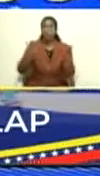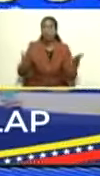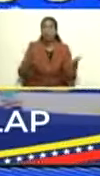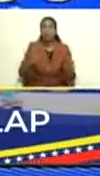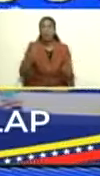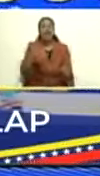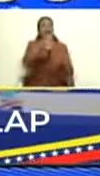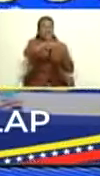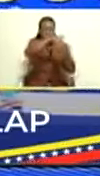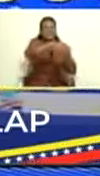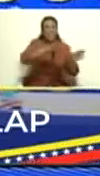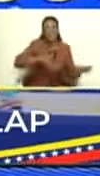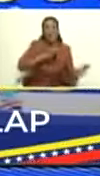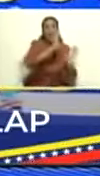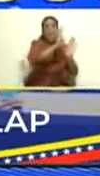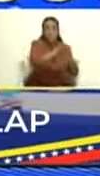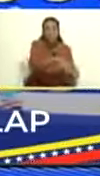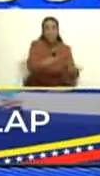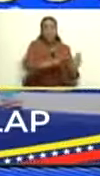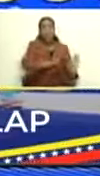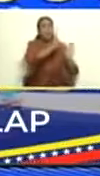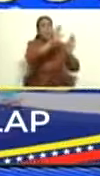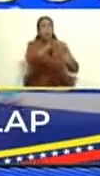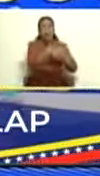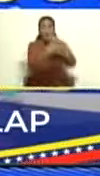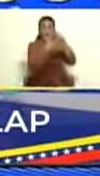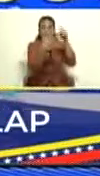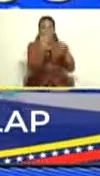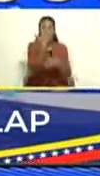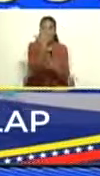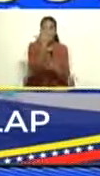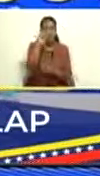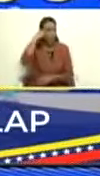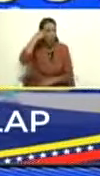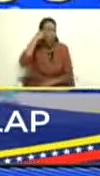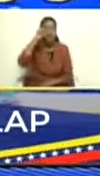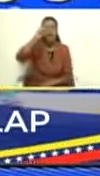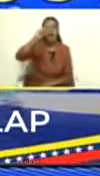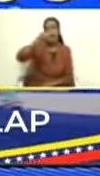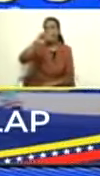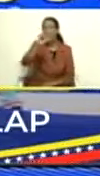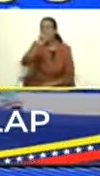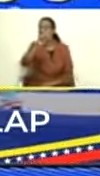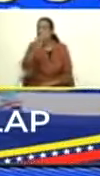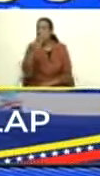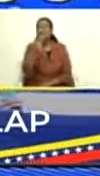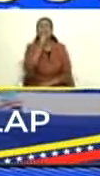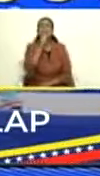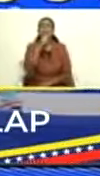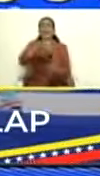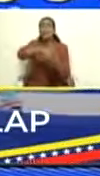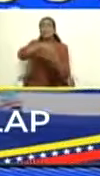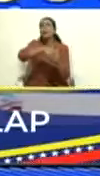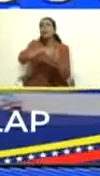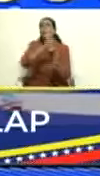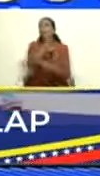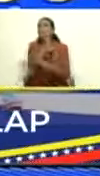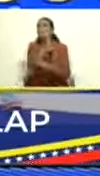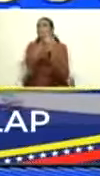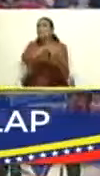históricos. Votó por la manita. ¿Ustedes se acuerdan? ¿Quién de ustedes votó por la